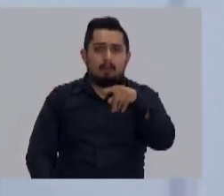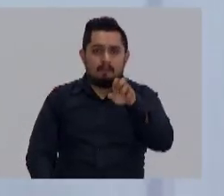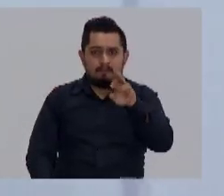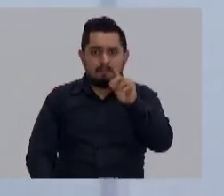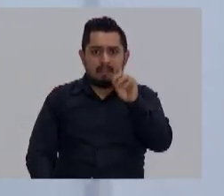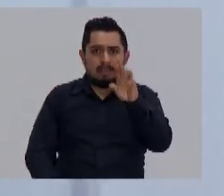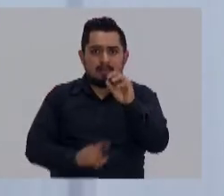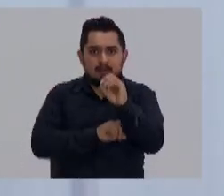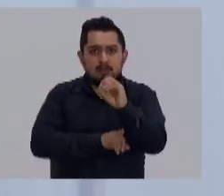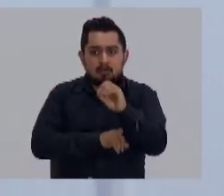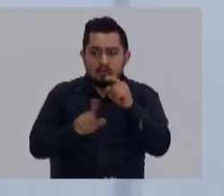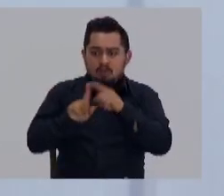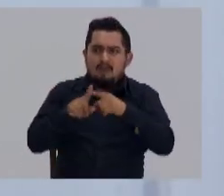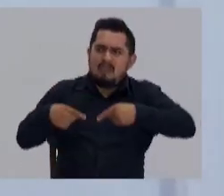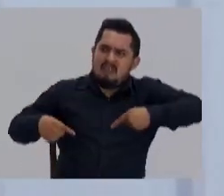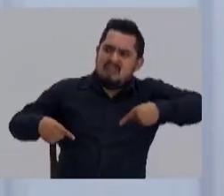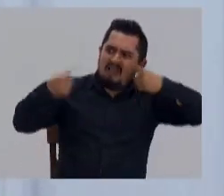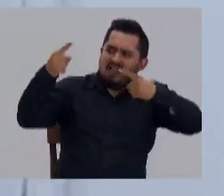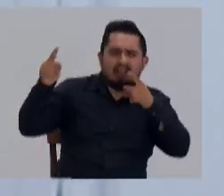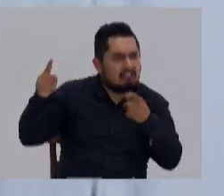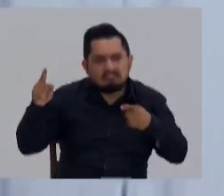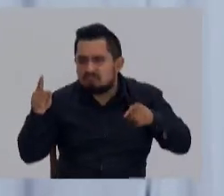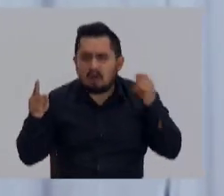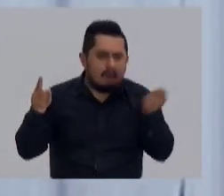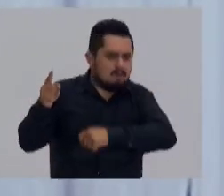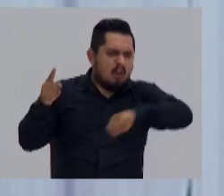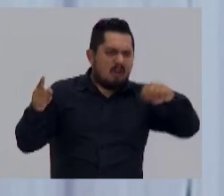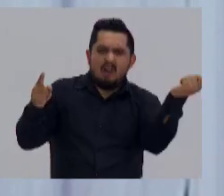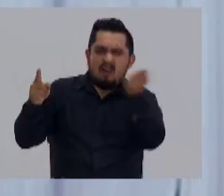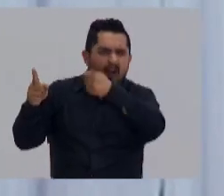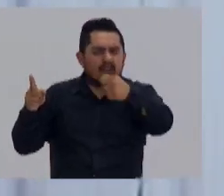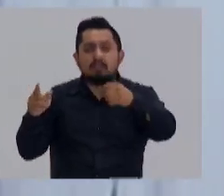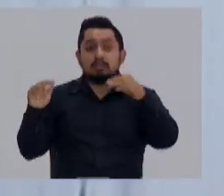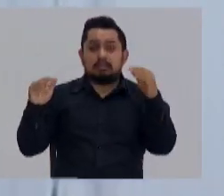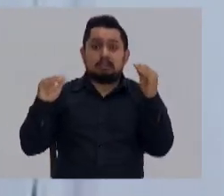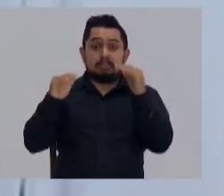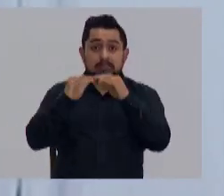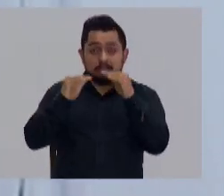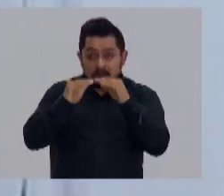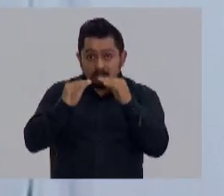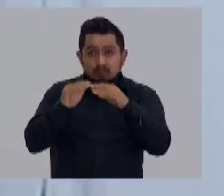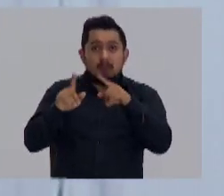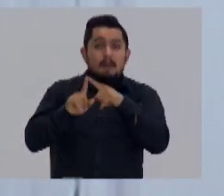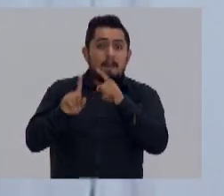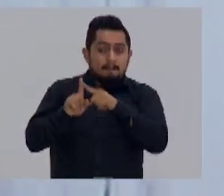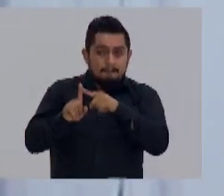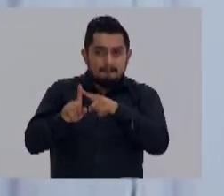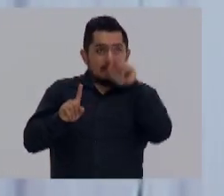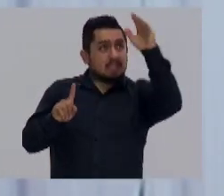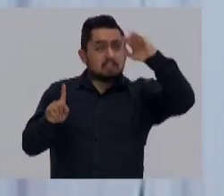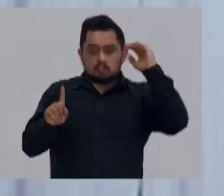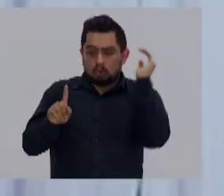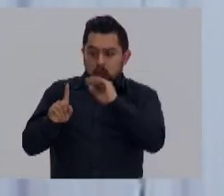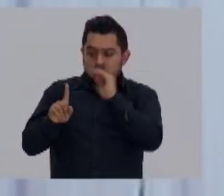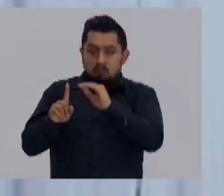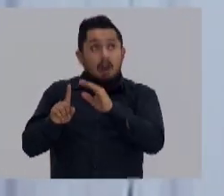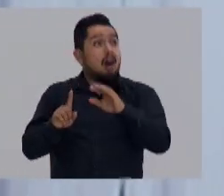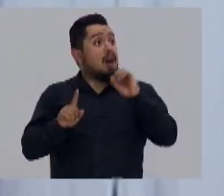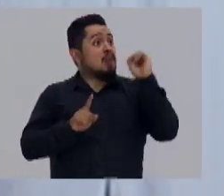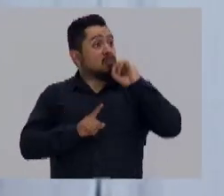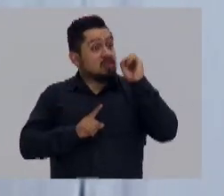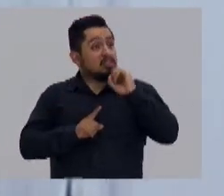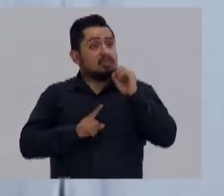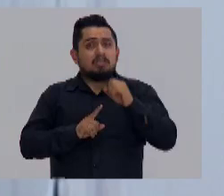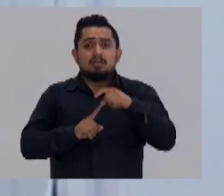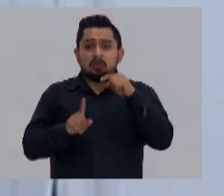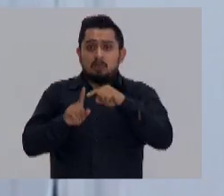que quiso pelearse con medio mundo. Aquel Pedro que Dios llamó. Ay, sí, sí es cierto, Dios lo